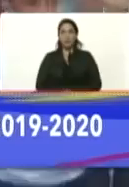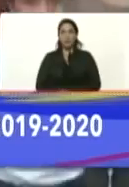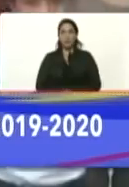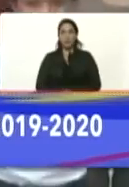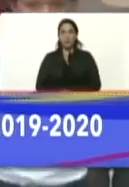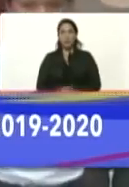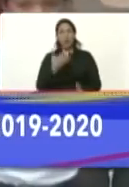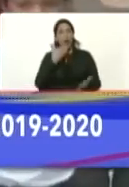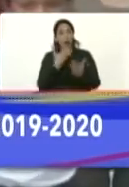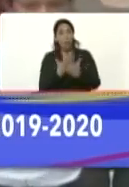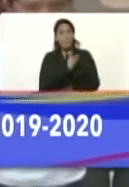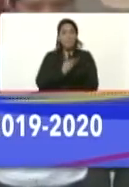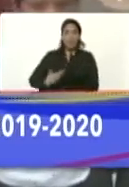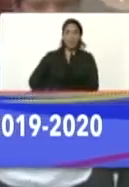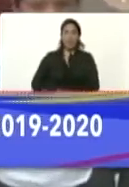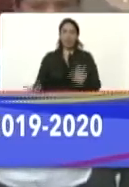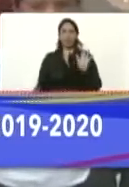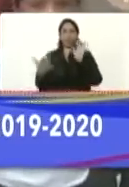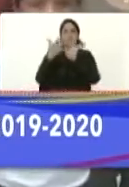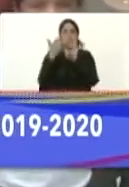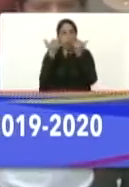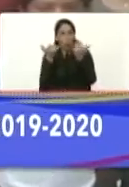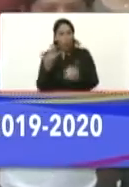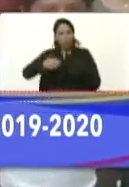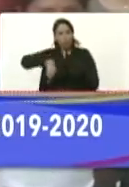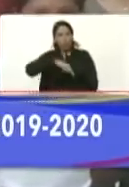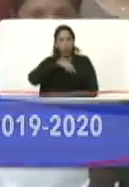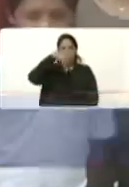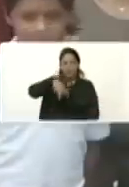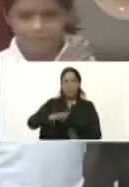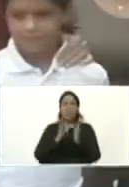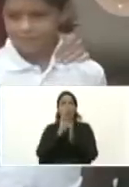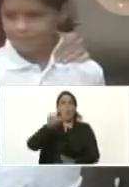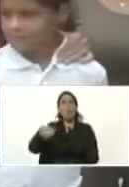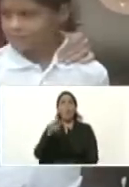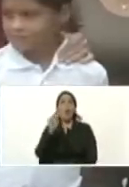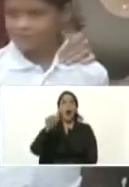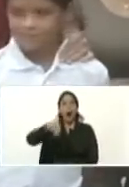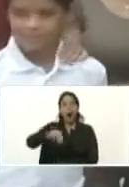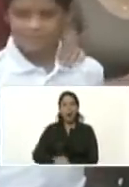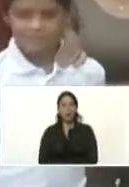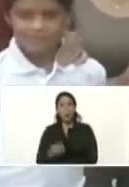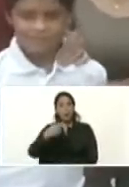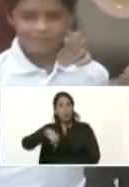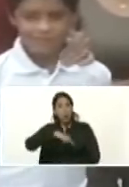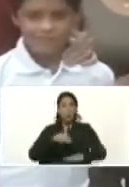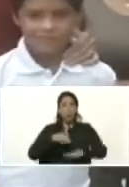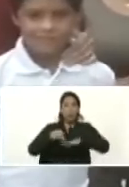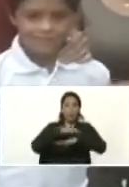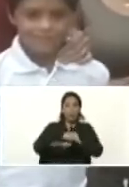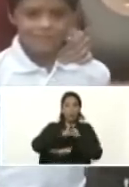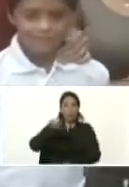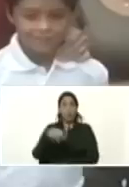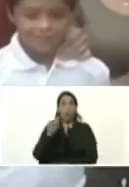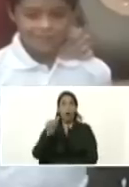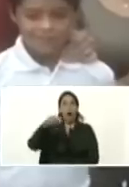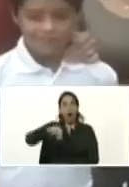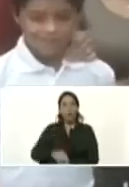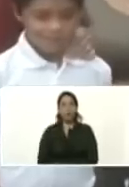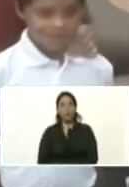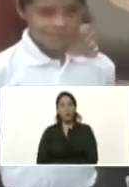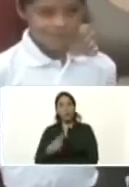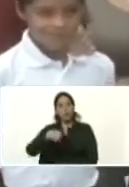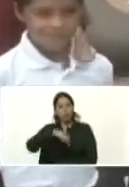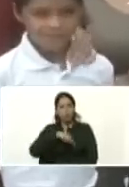gracias presidente por el contacto estamos desde san jugando de los barros nuestro municipio juan germán roscio hoy